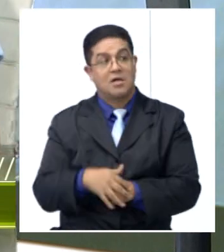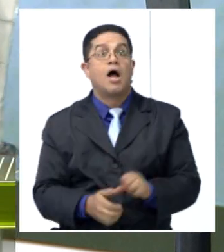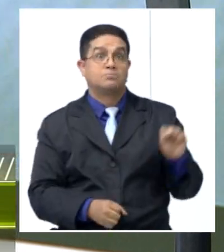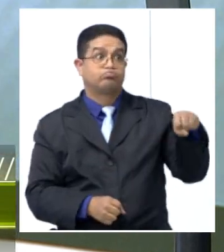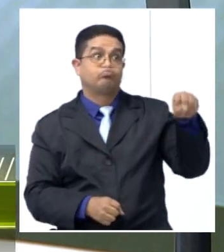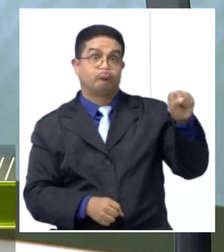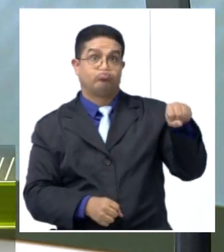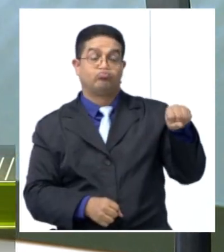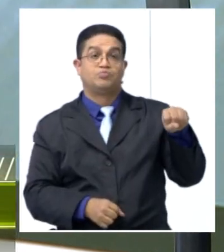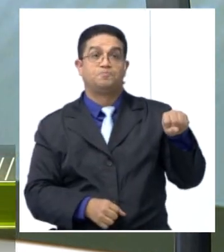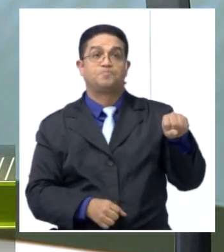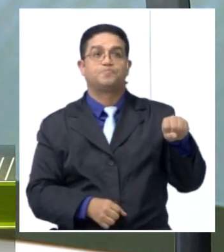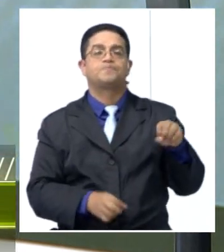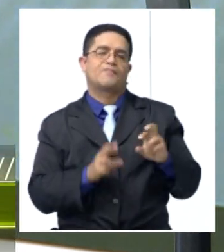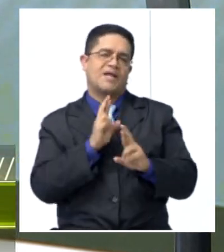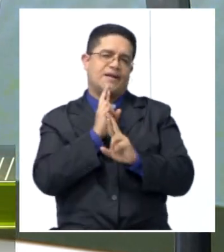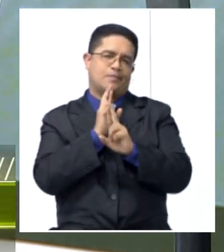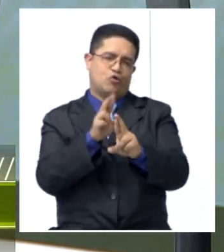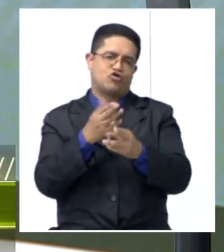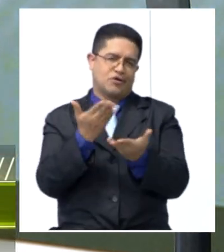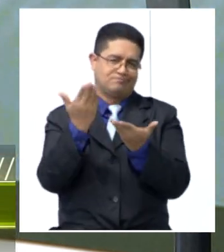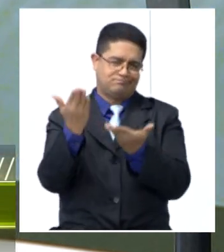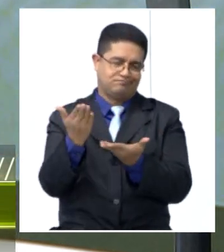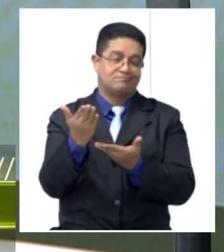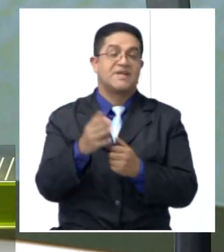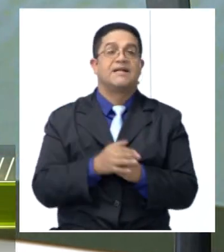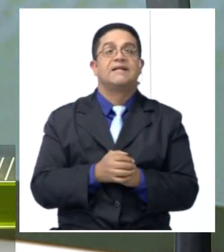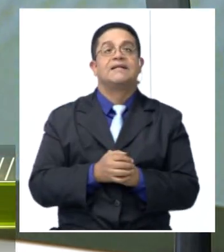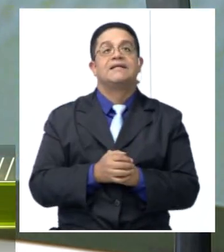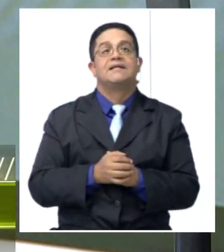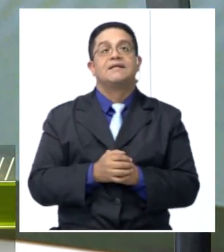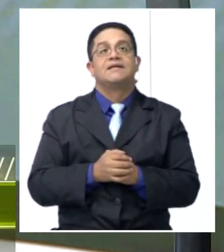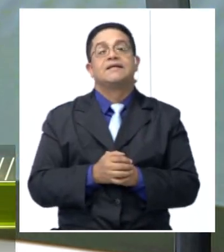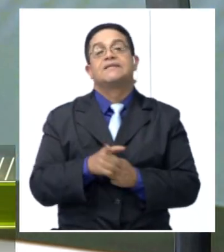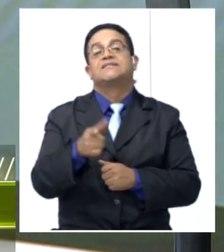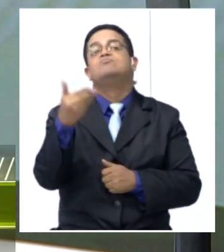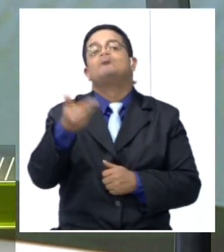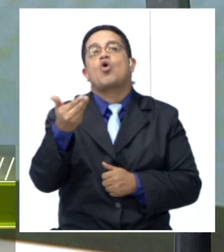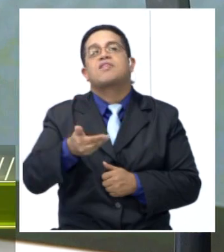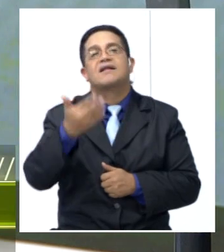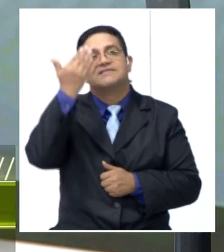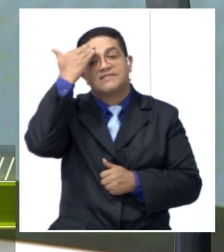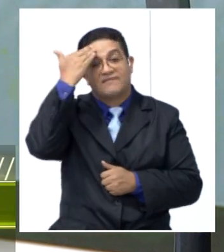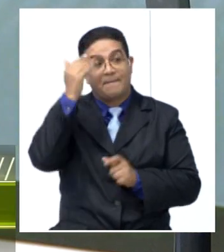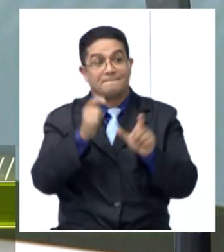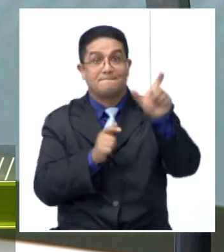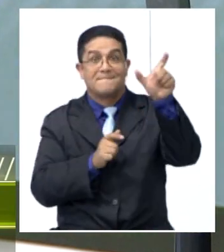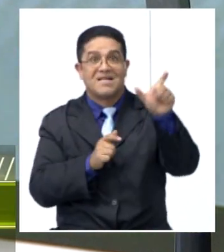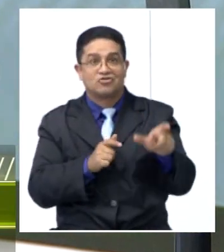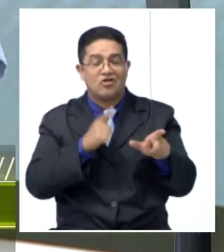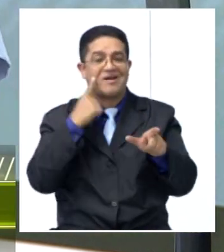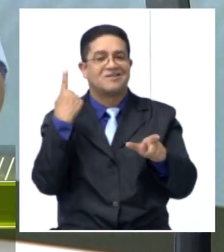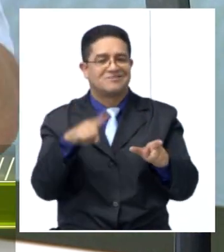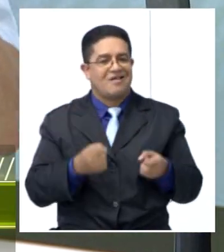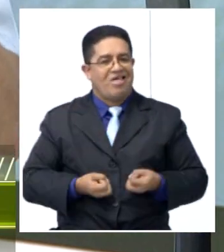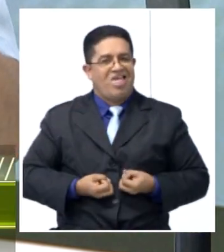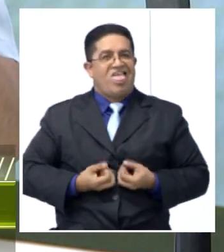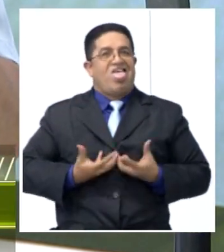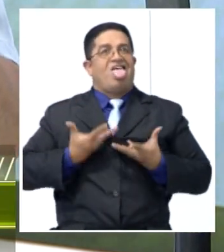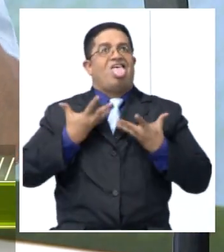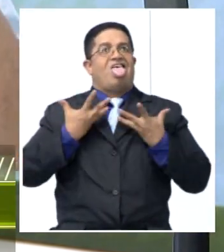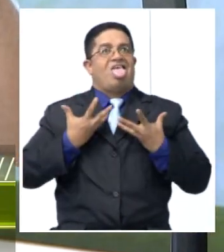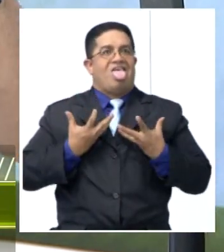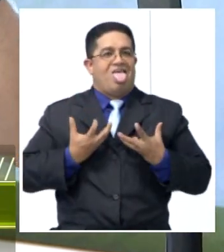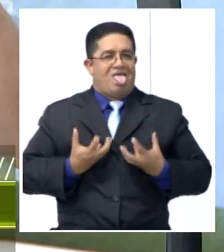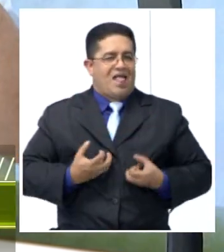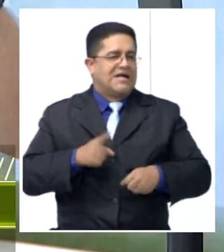fíjate, para responderle a Carlos su pregunta, ¿no? Fíjate, es muy importante saber que la persona tiene fluctuaciones del ánimo que son